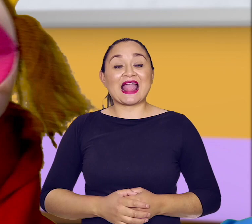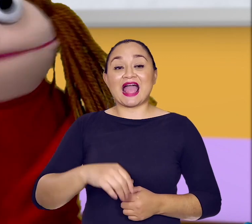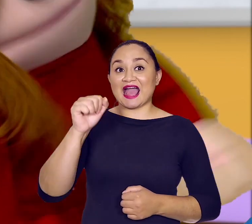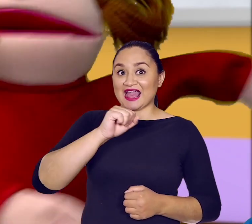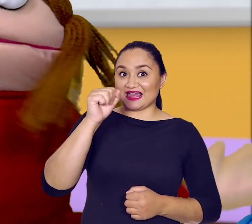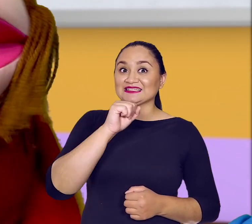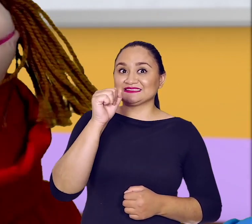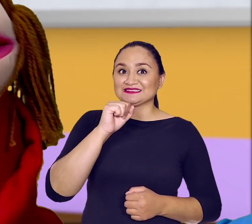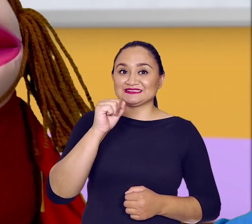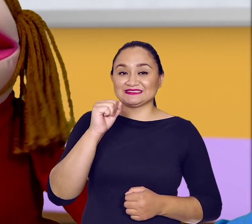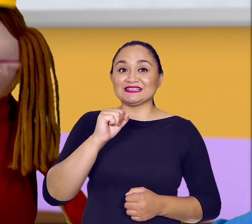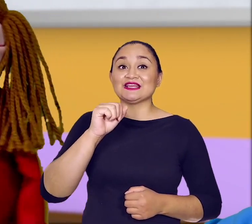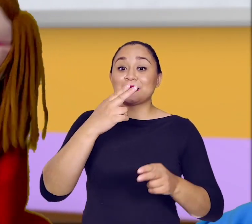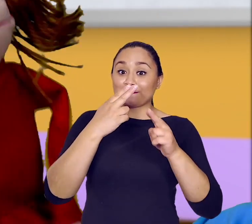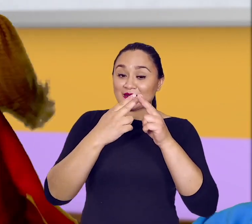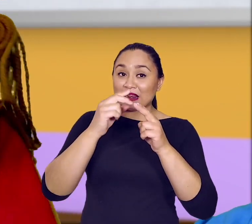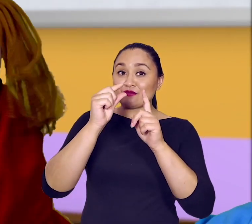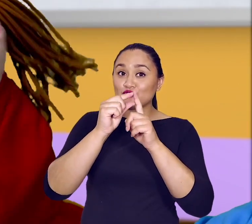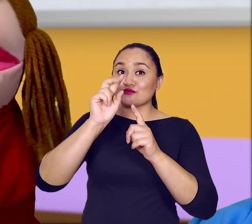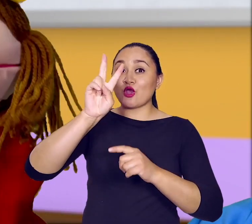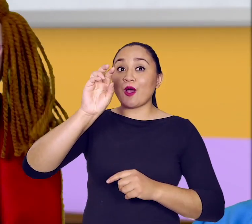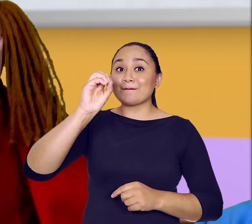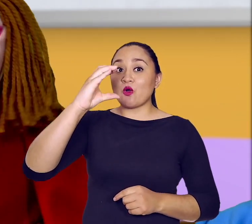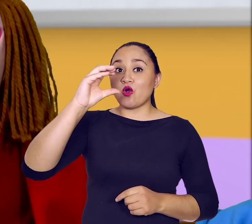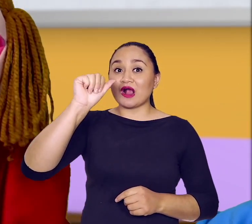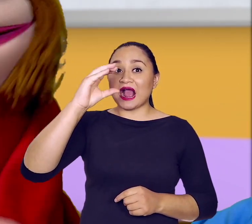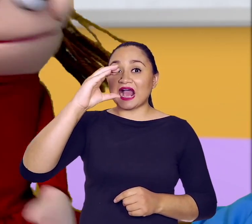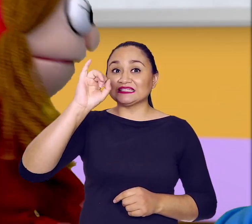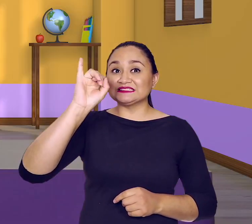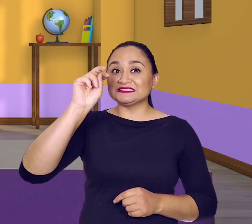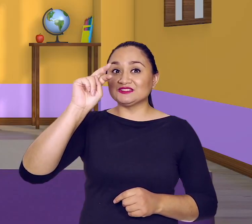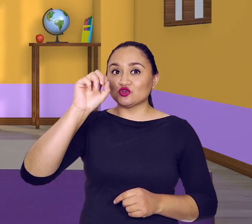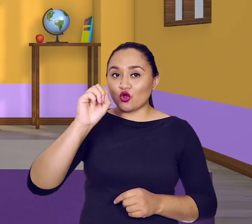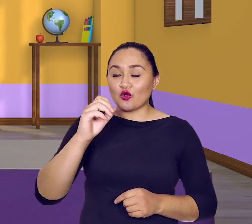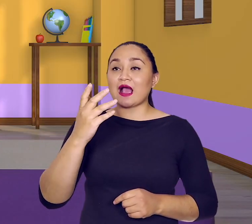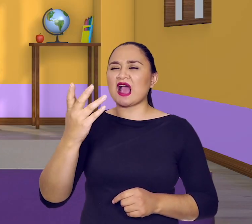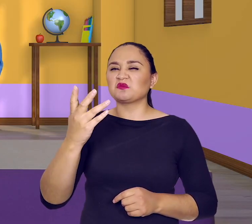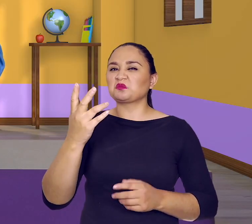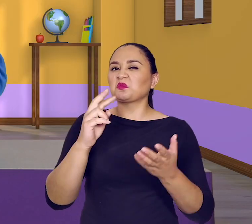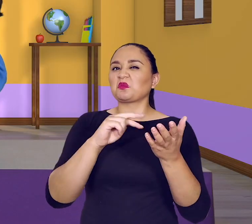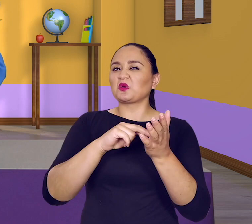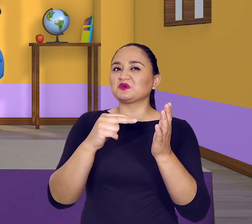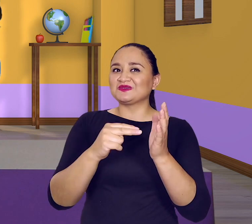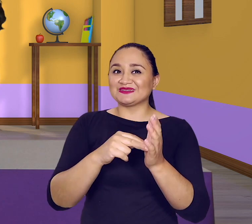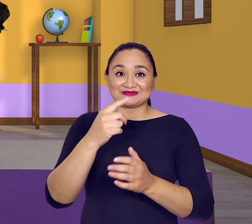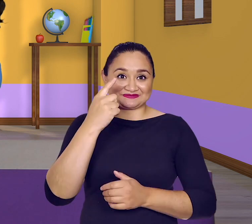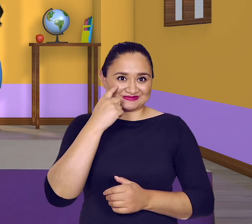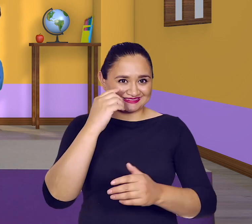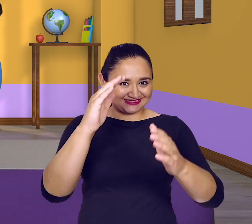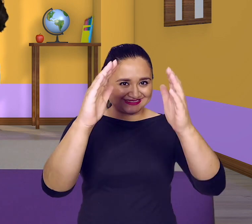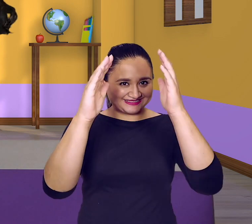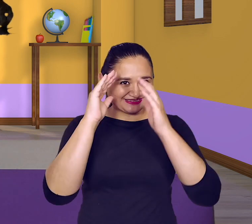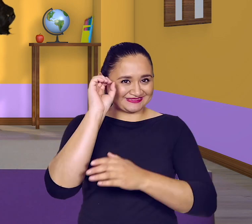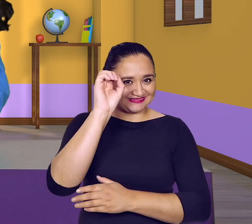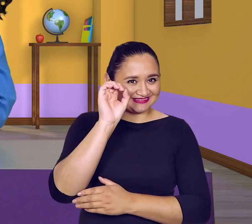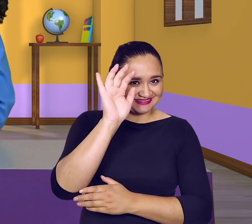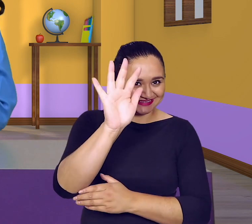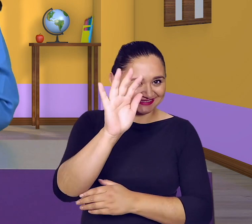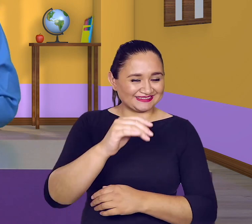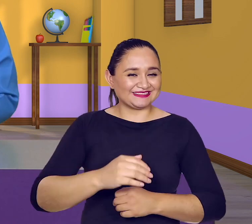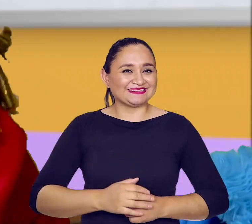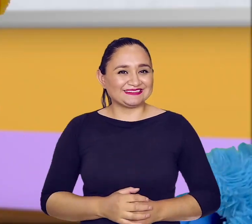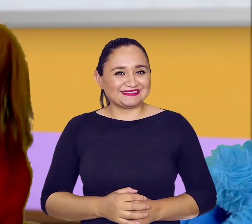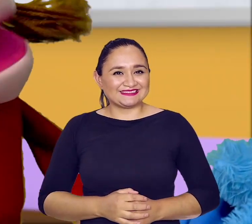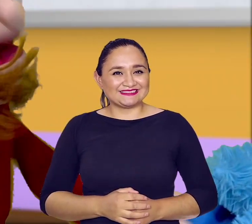a vocación de su profe diana presta atención a este vídeo